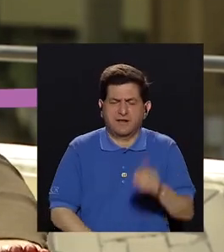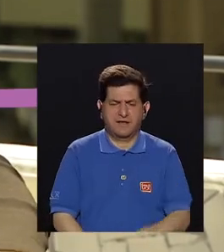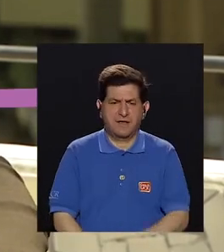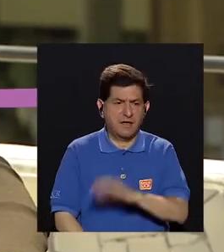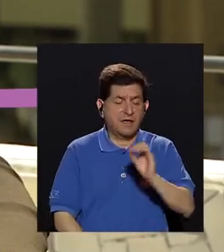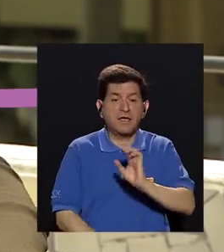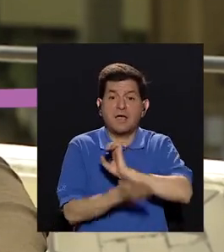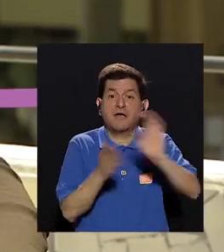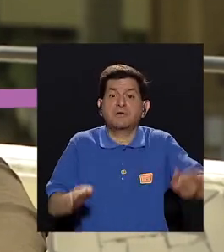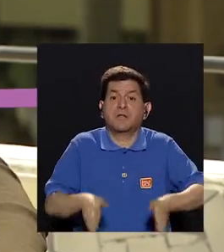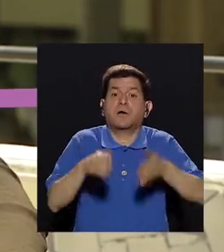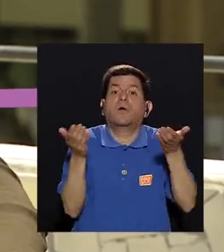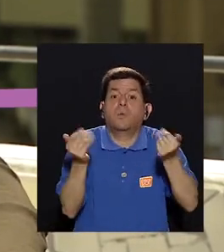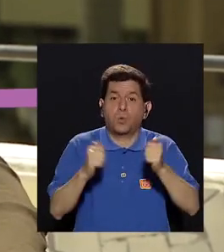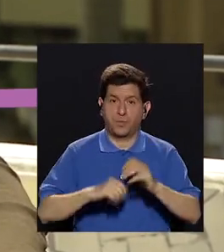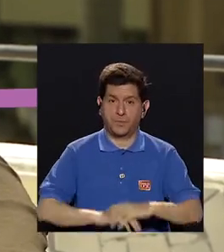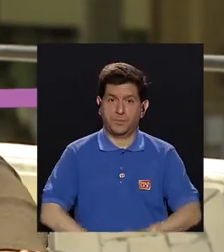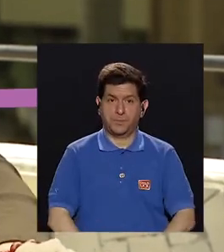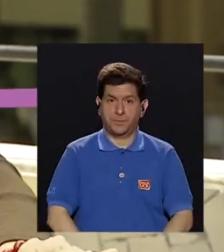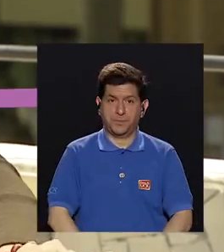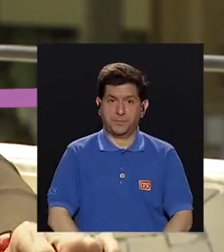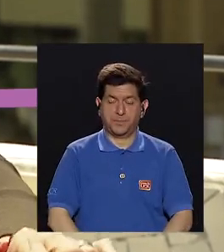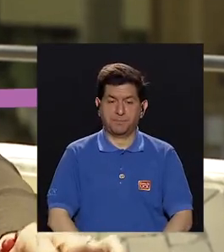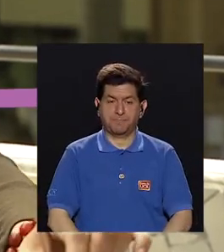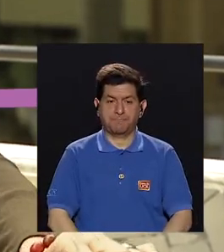pequeña diferenciación entre lo que son